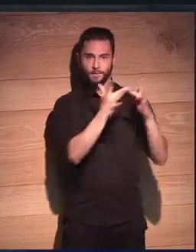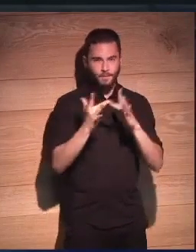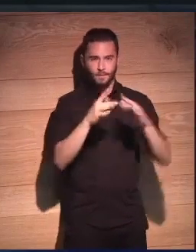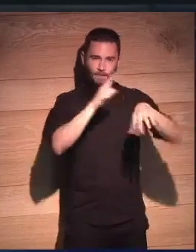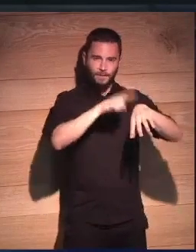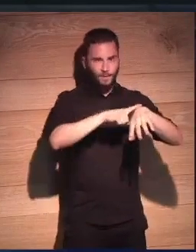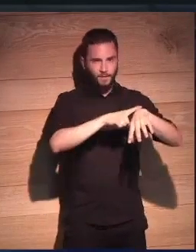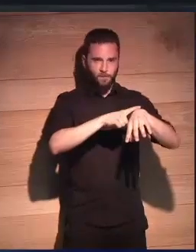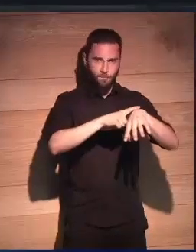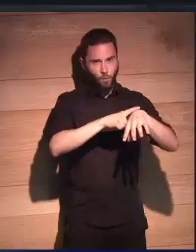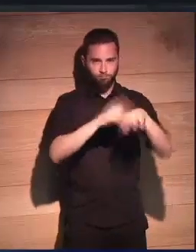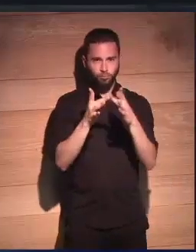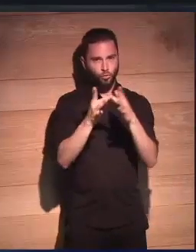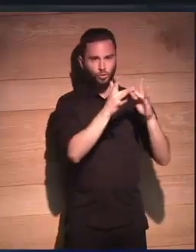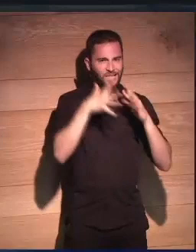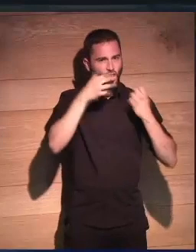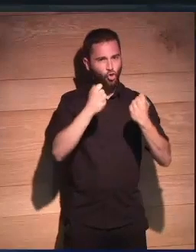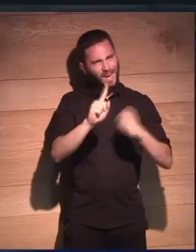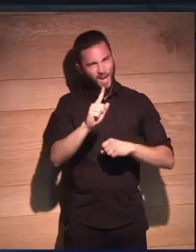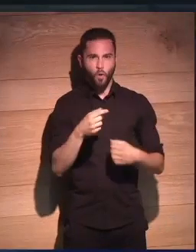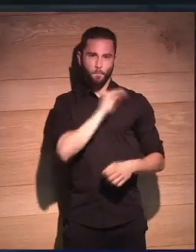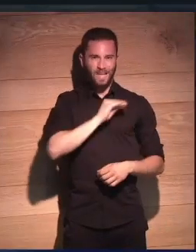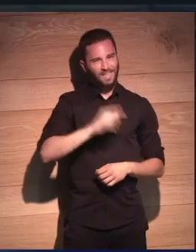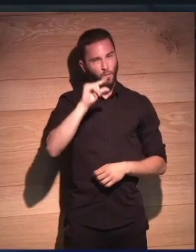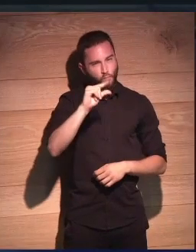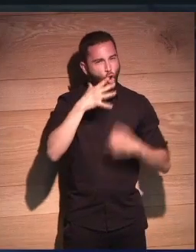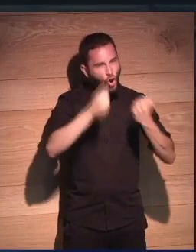tiempo, bastante poco sana.